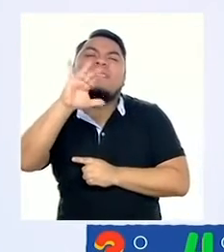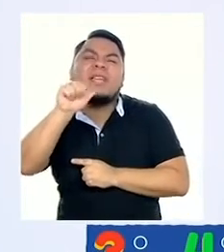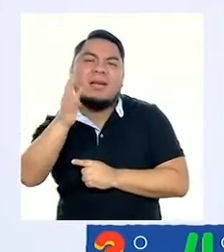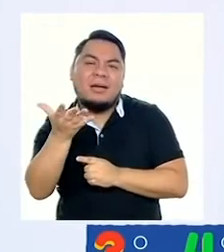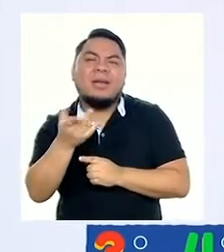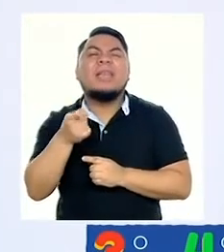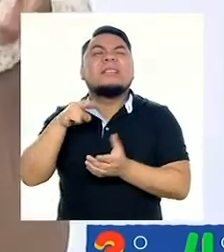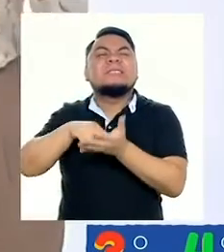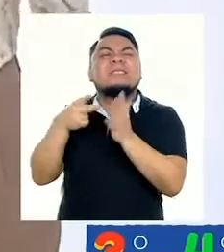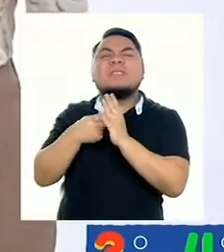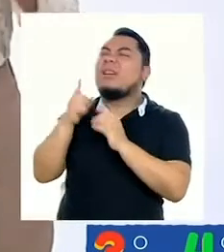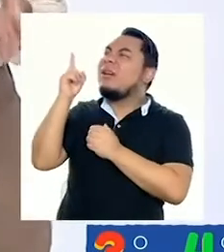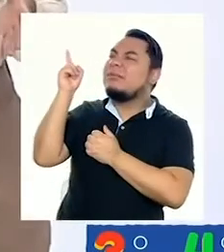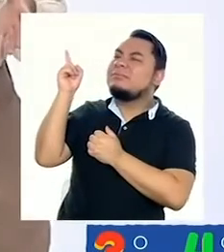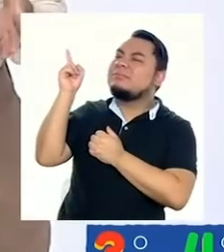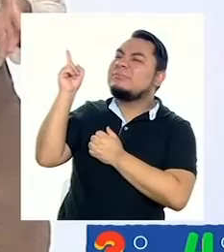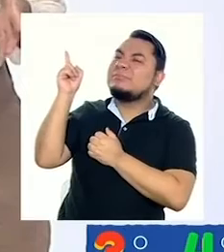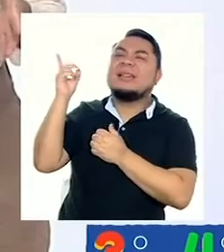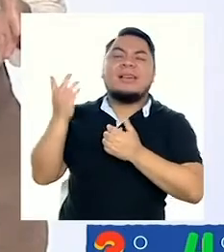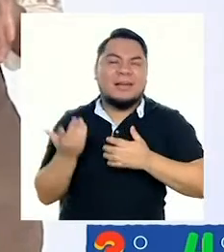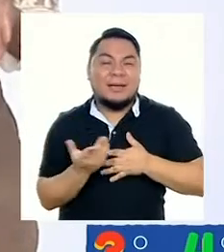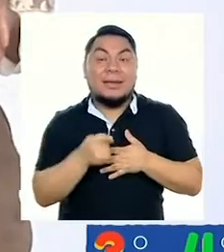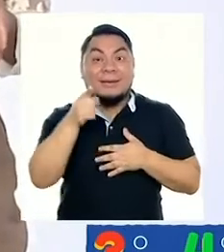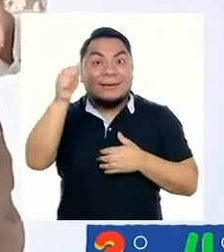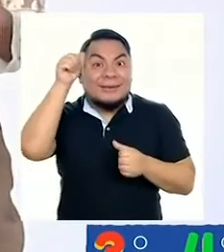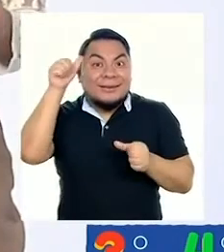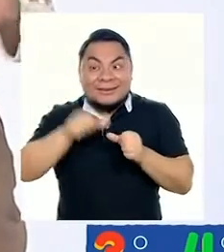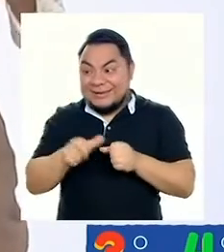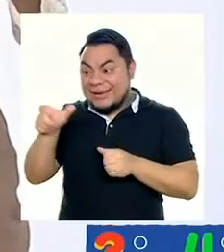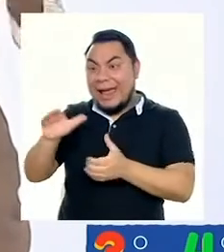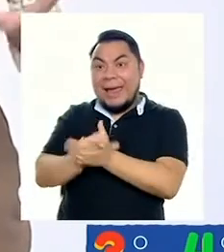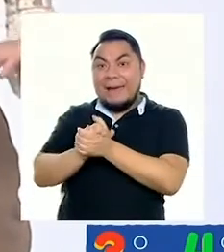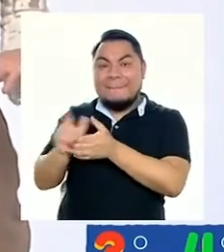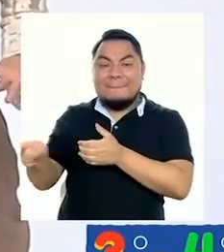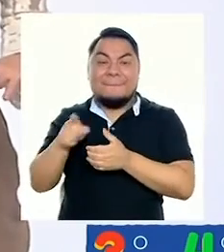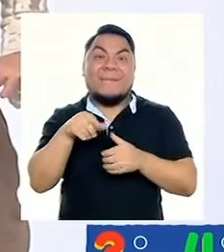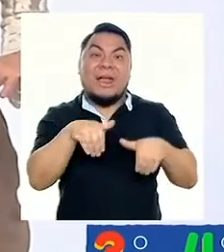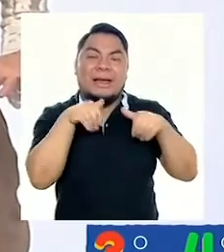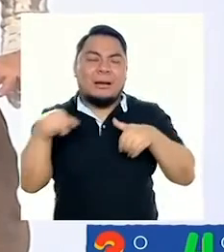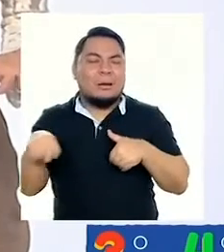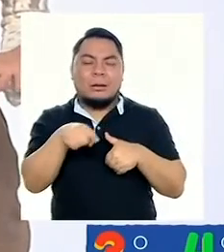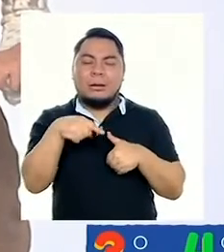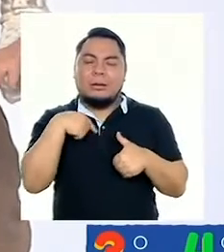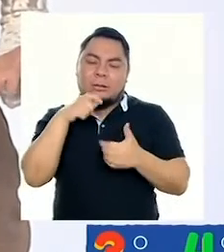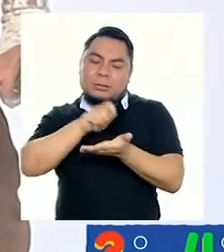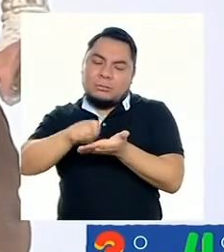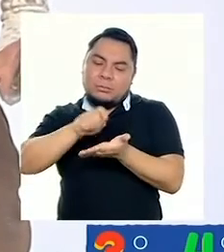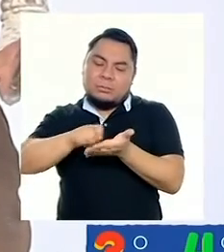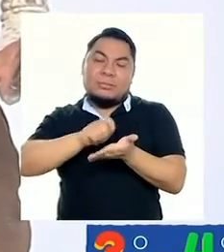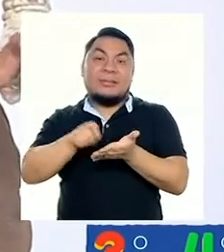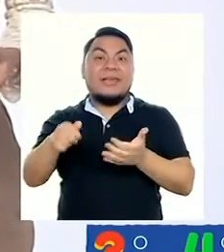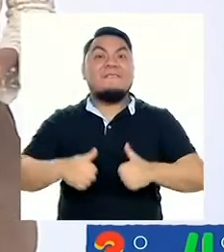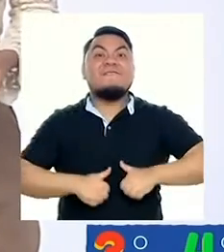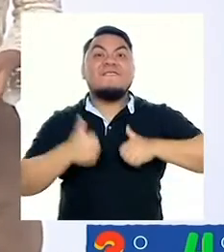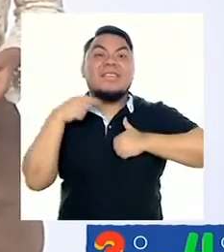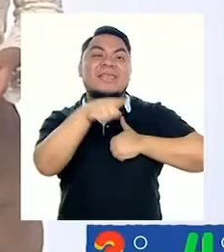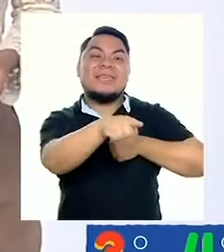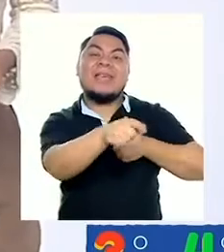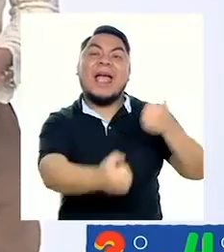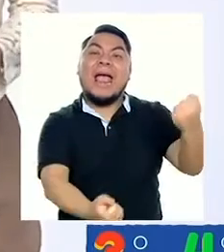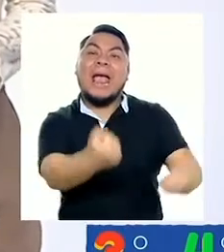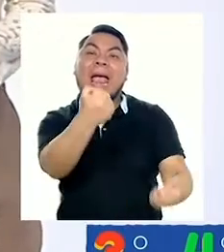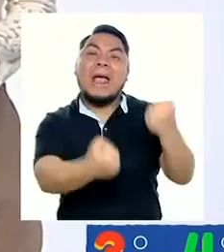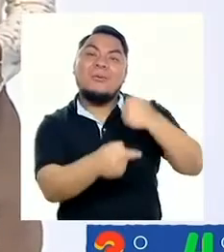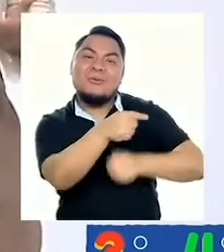es una biografía? ¿Recuerdan que uno de los amigos de Bartolo comenzó a escribir sobre la vida del auto?